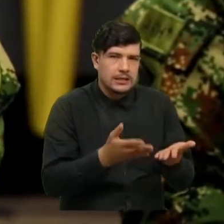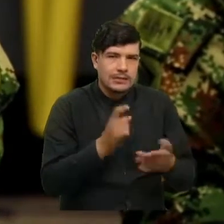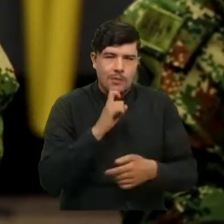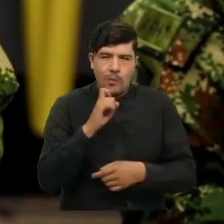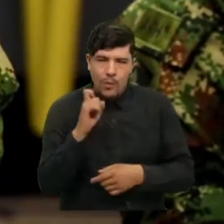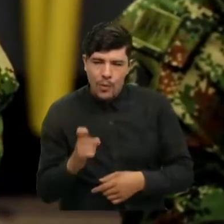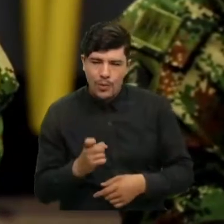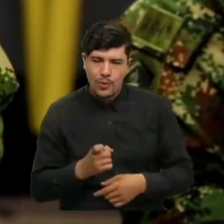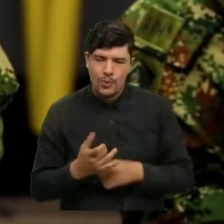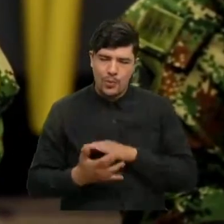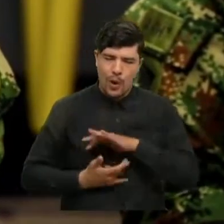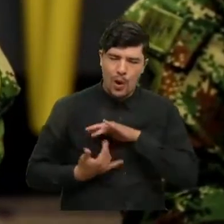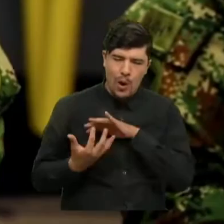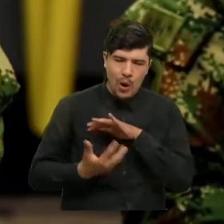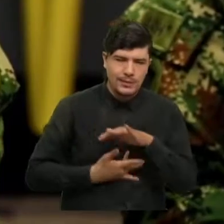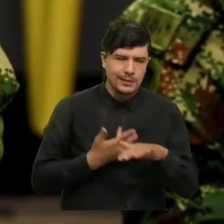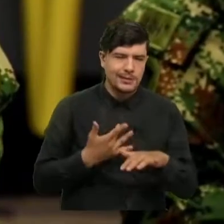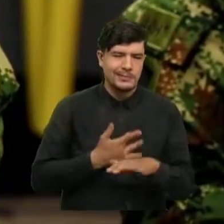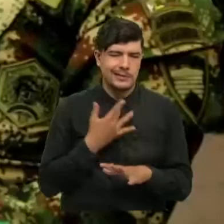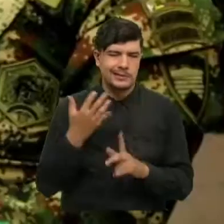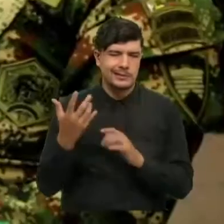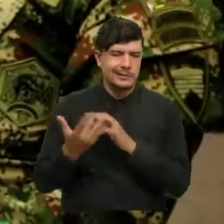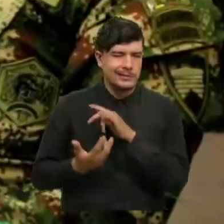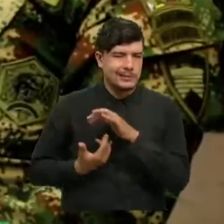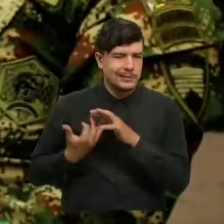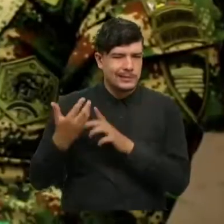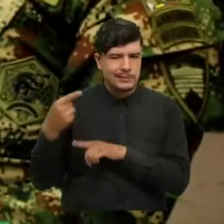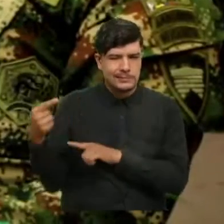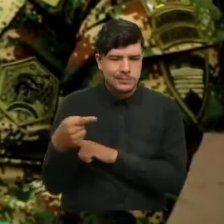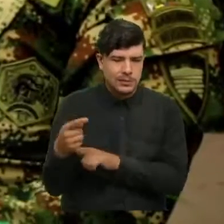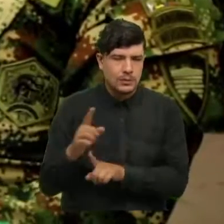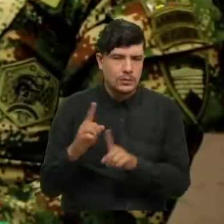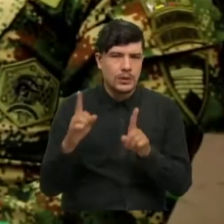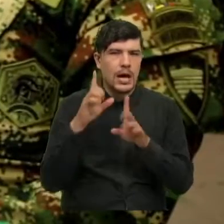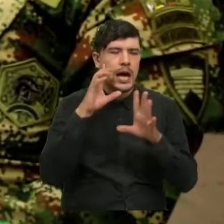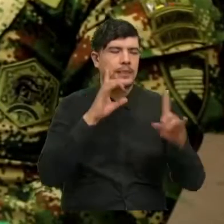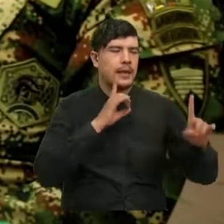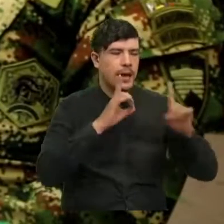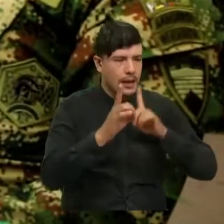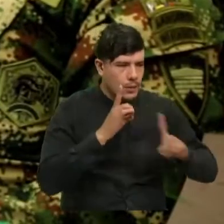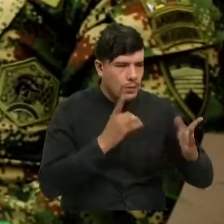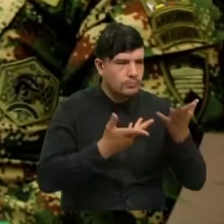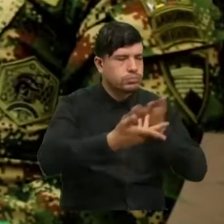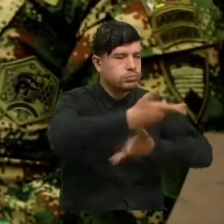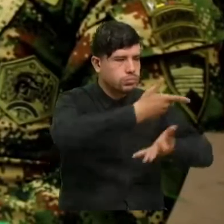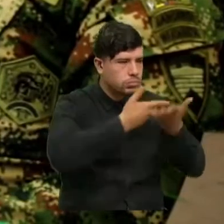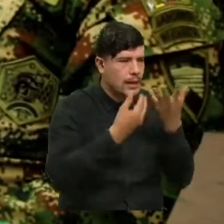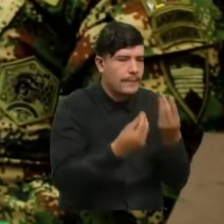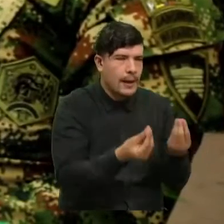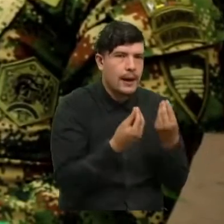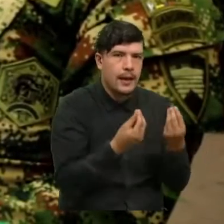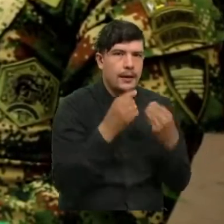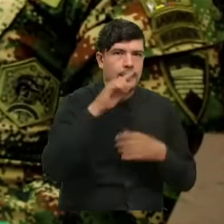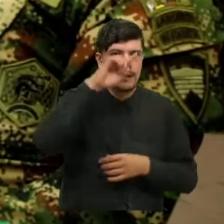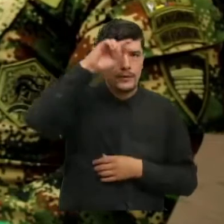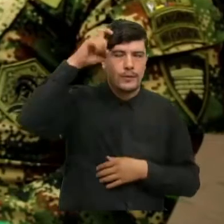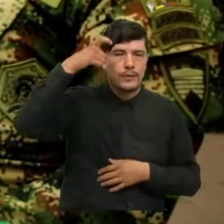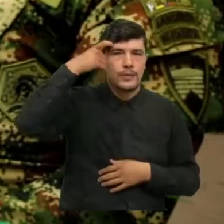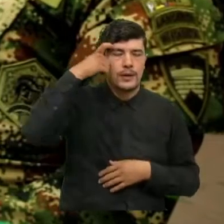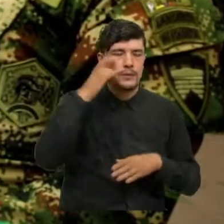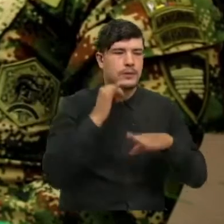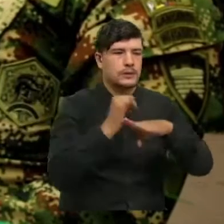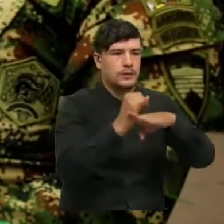sentimientos que a veces son encontrados pero poner puntos de encuentro es precisamente para que tanto gobierno e instituciones